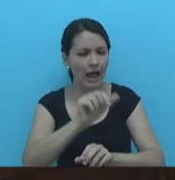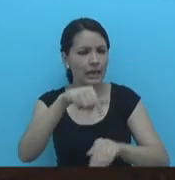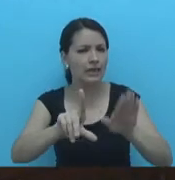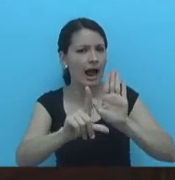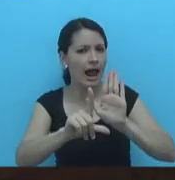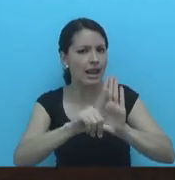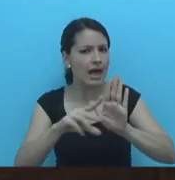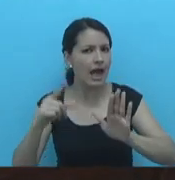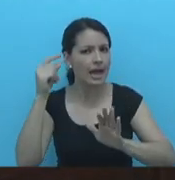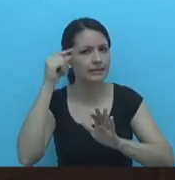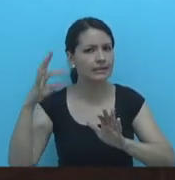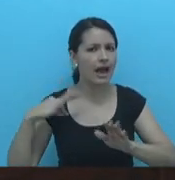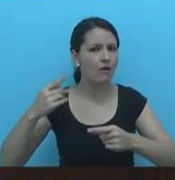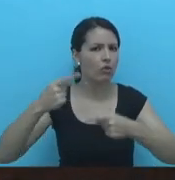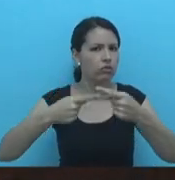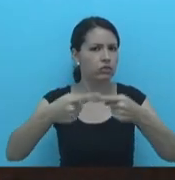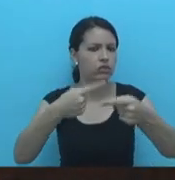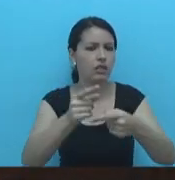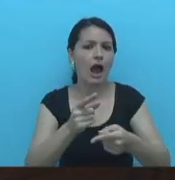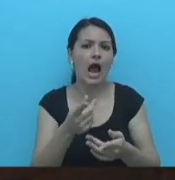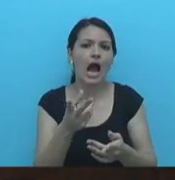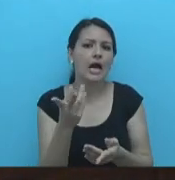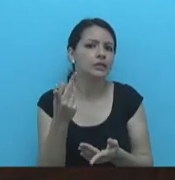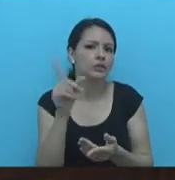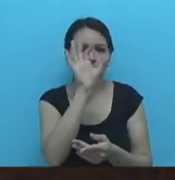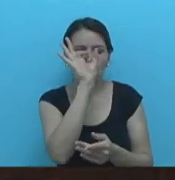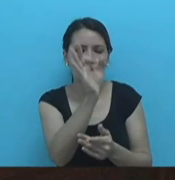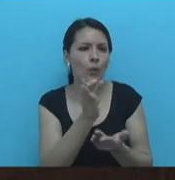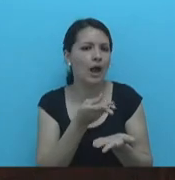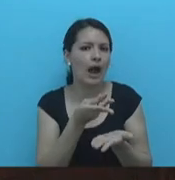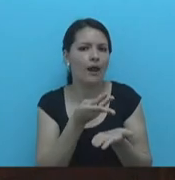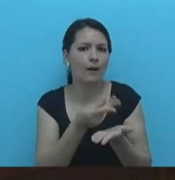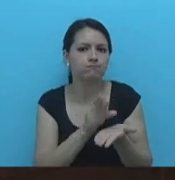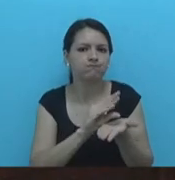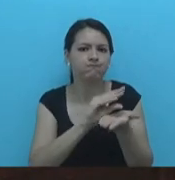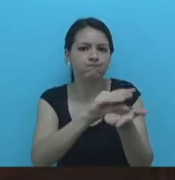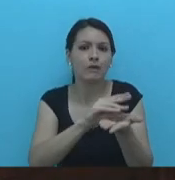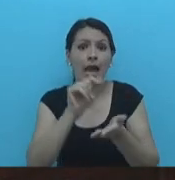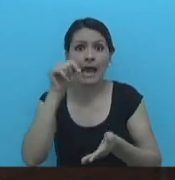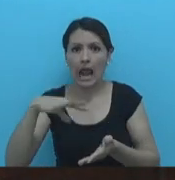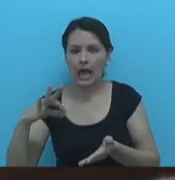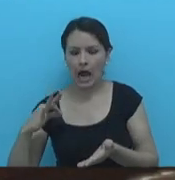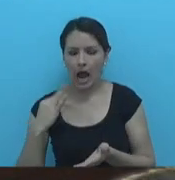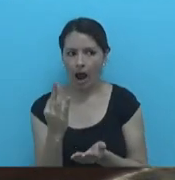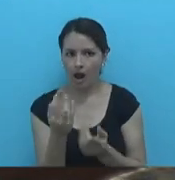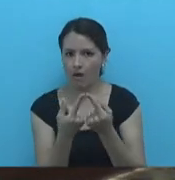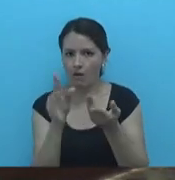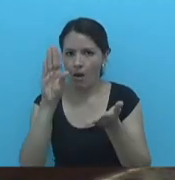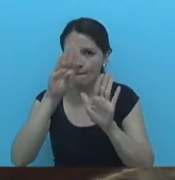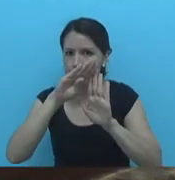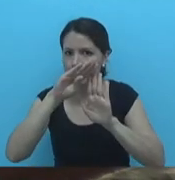ha tenido en ningún año el financiamiento requerido, pero que en especial este año tiene una diferencia